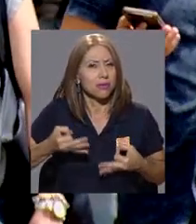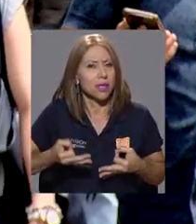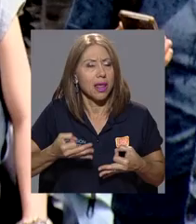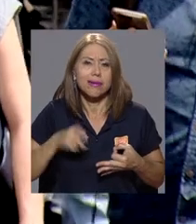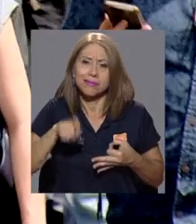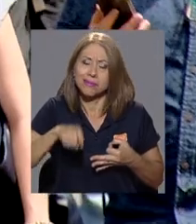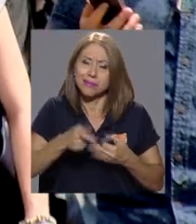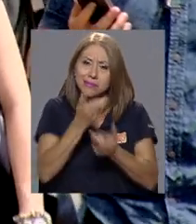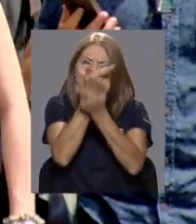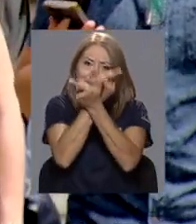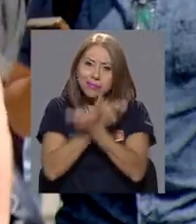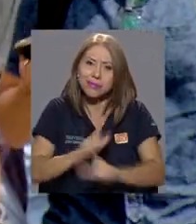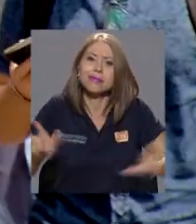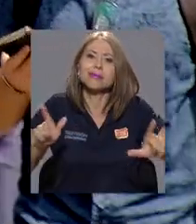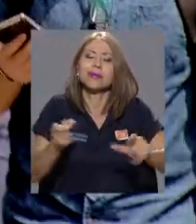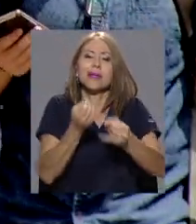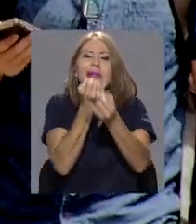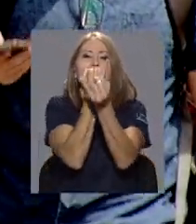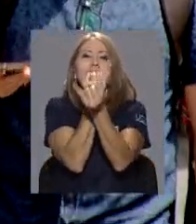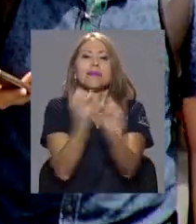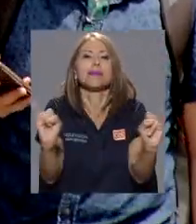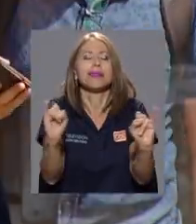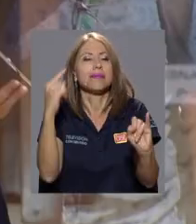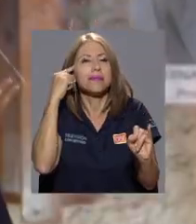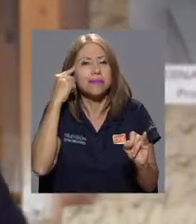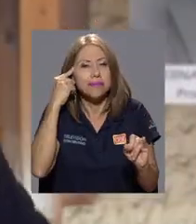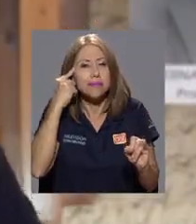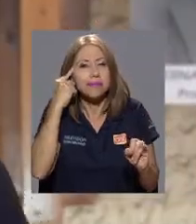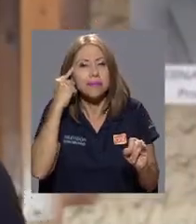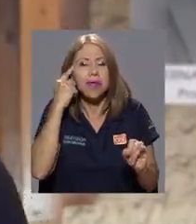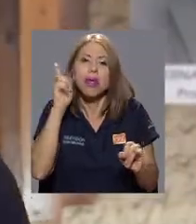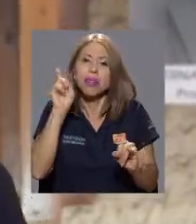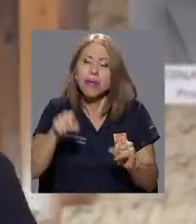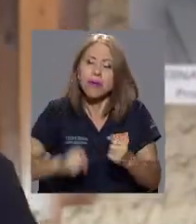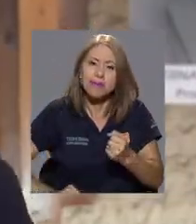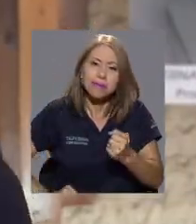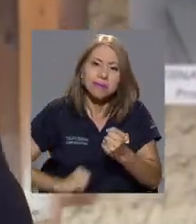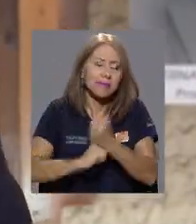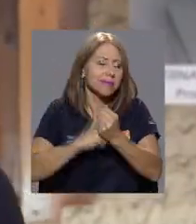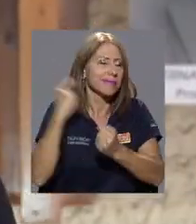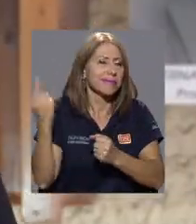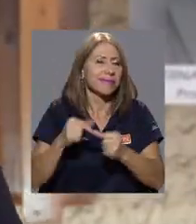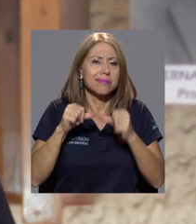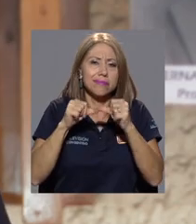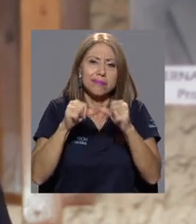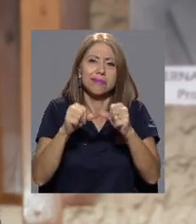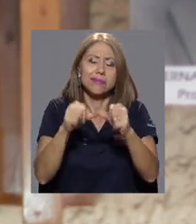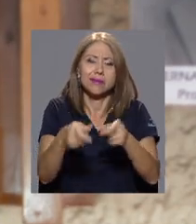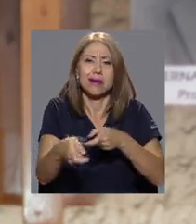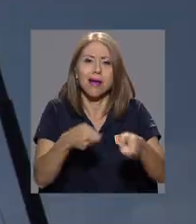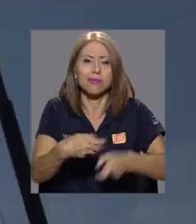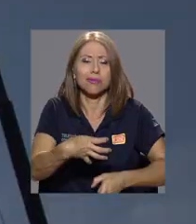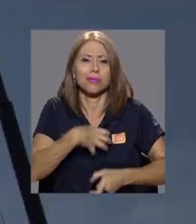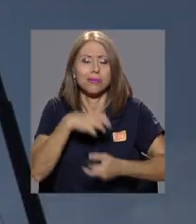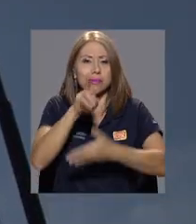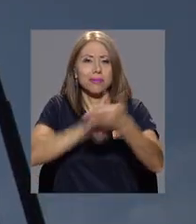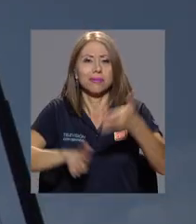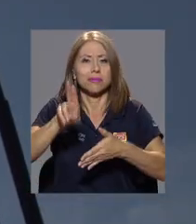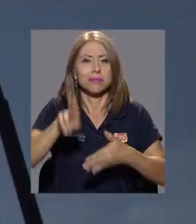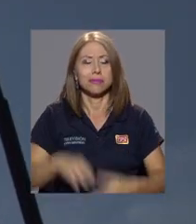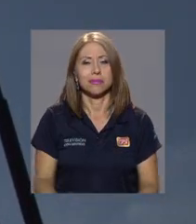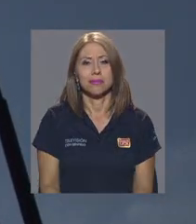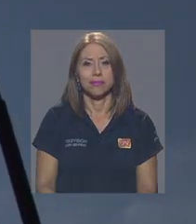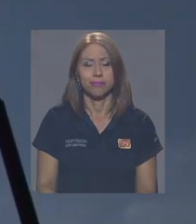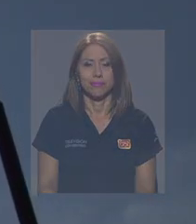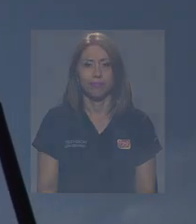sea libre e independiente, que haya pensamiento libre e independiente. Por eso es que hay que reforzar permanentemente la autonomía universitaria.